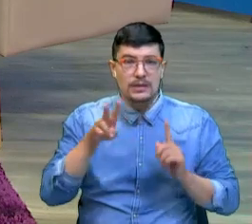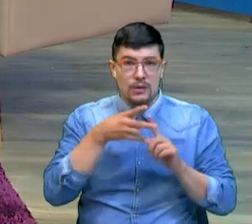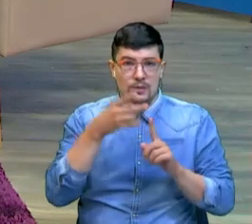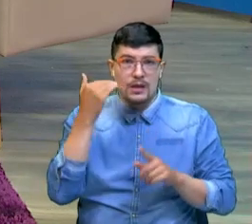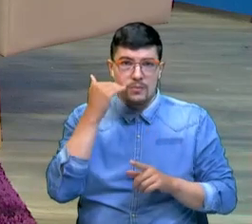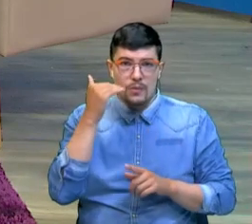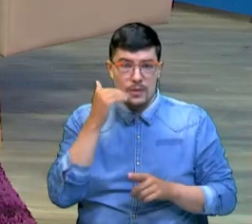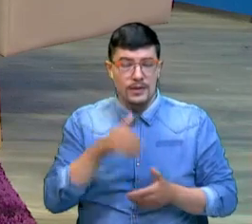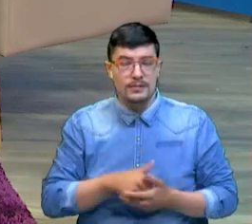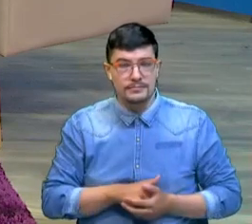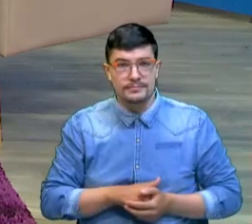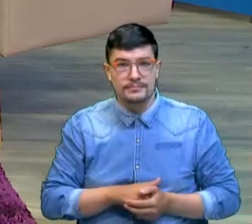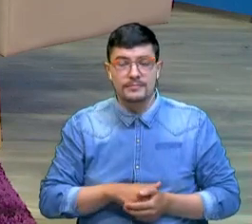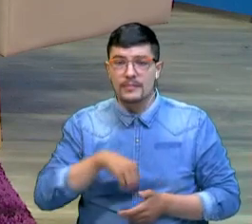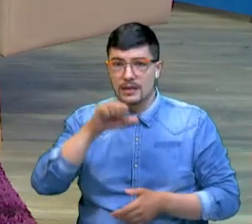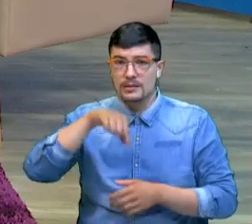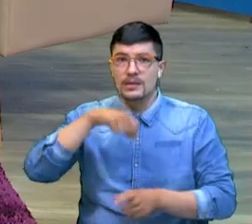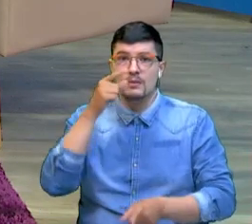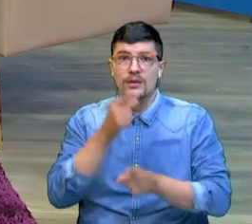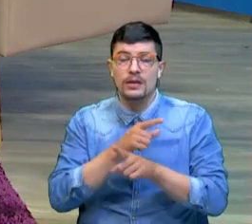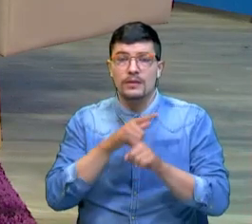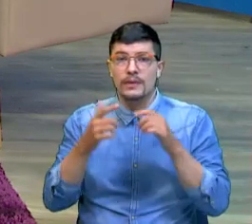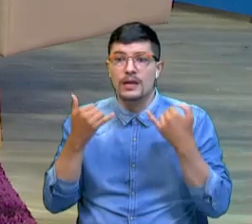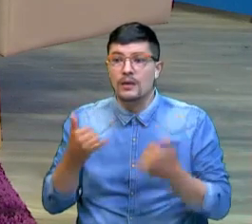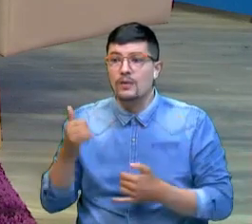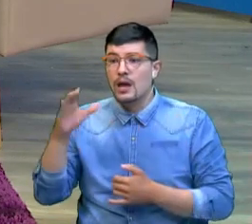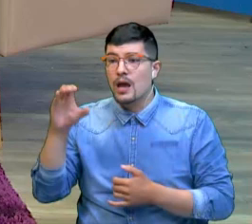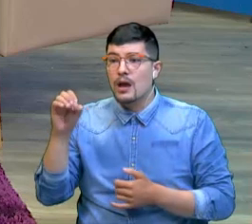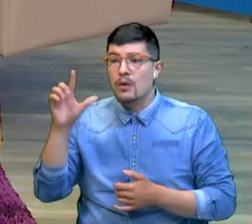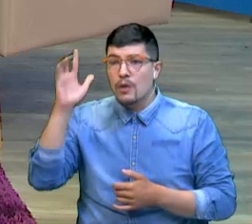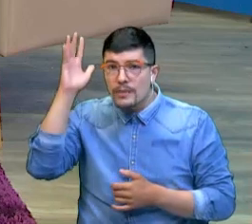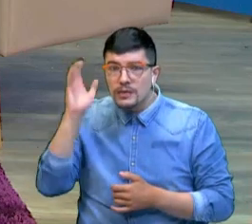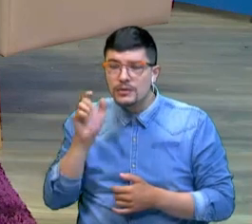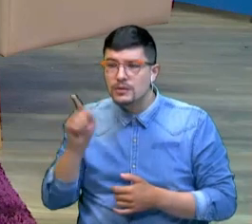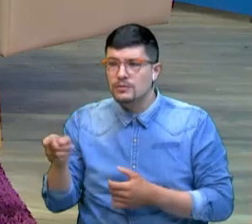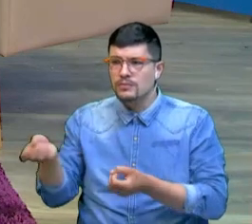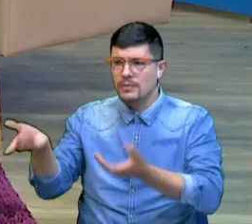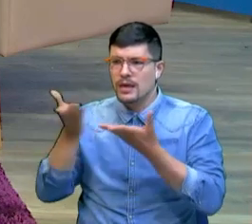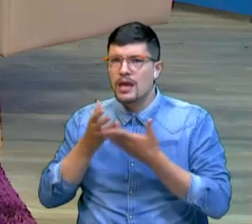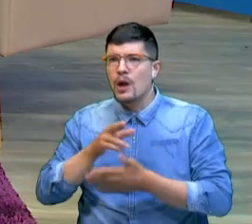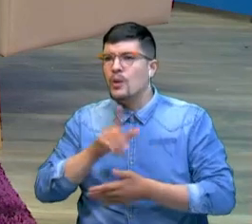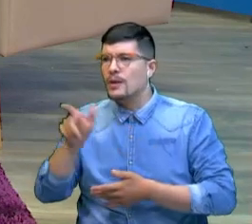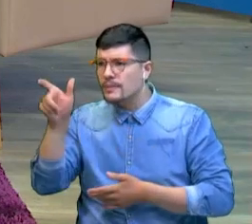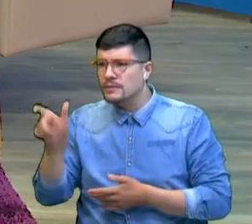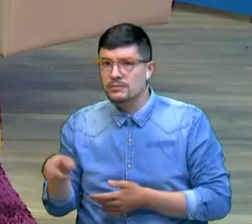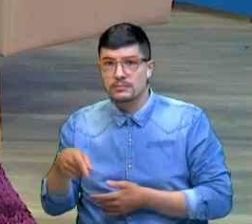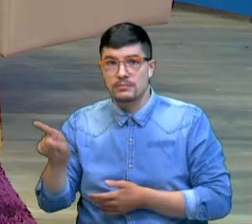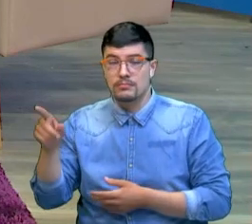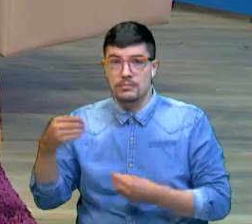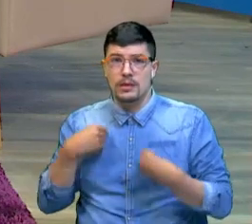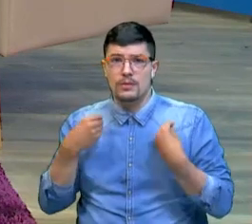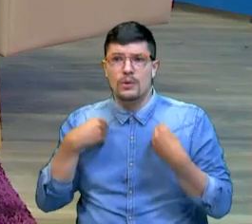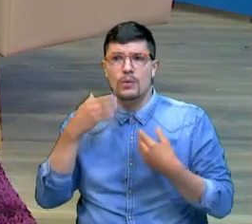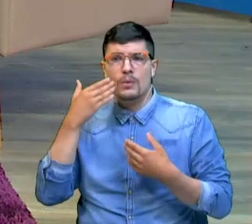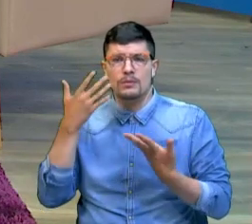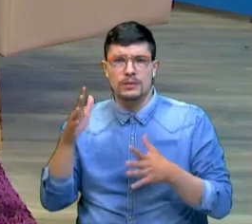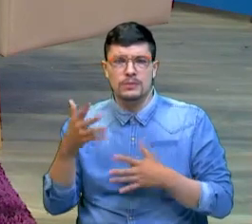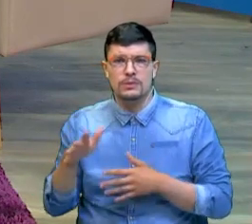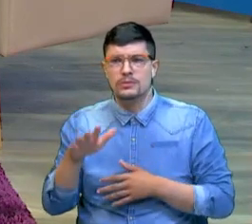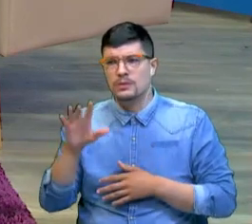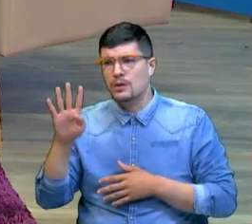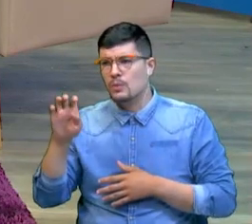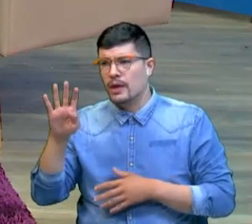mujer, pues. Y Colpensiones falla la pensión con un porcentaje a la otra señora. Él convivió con ella más o menos unos,